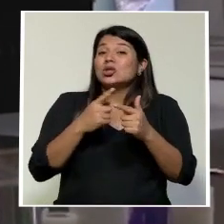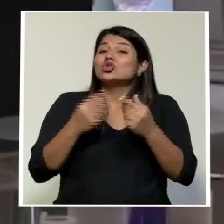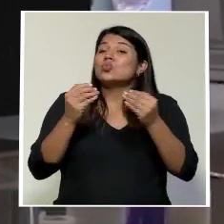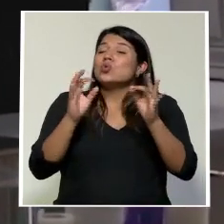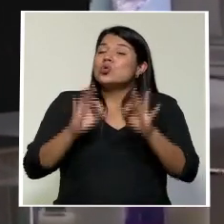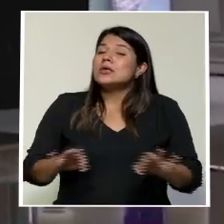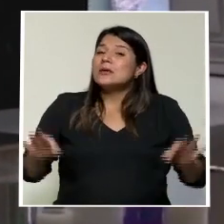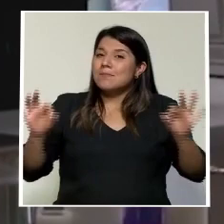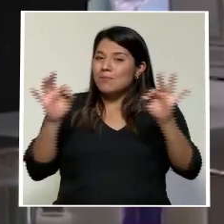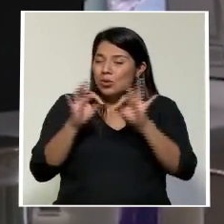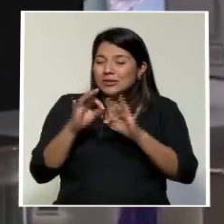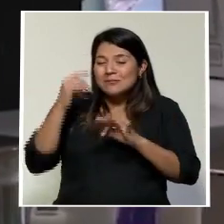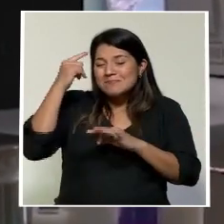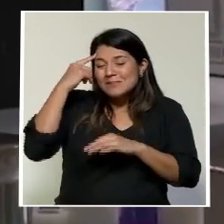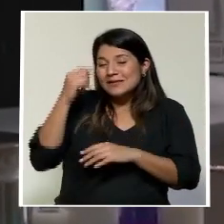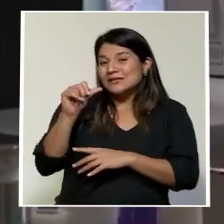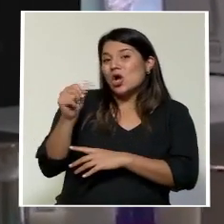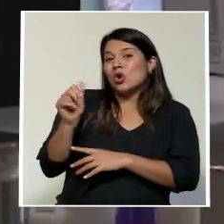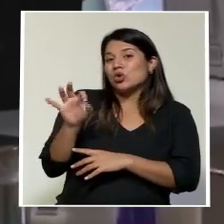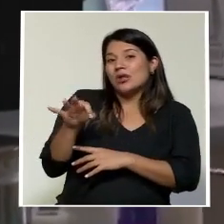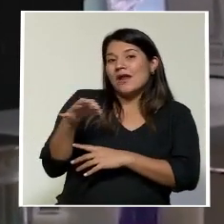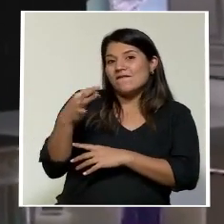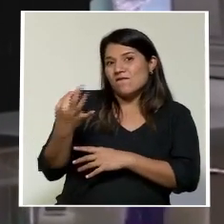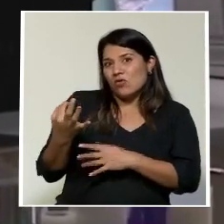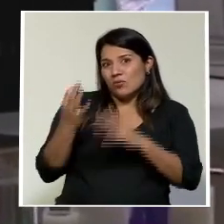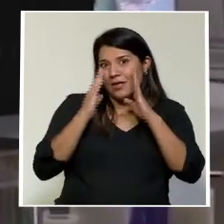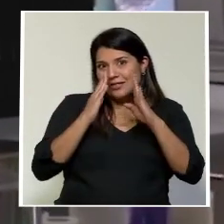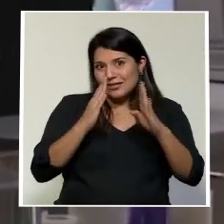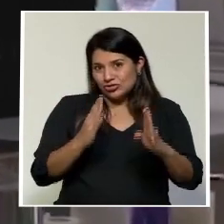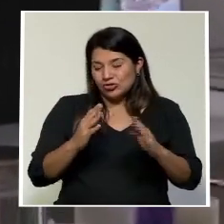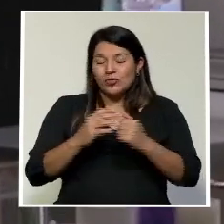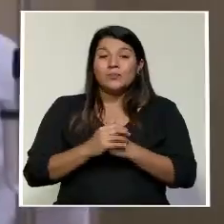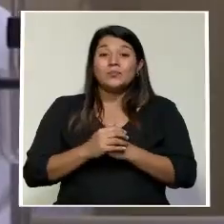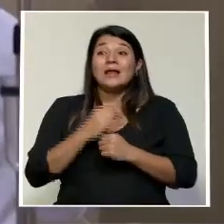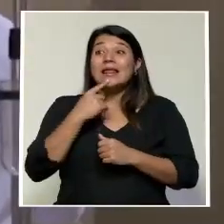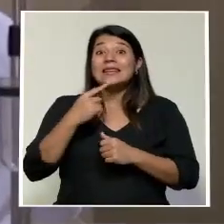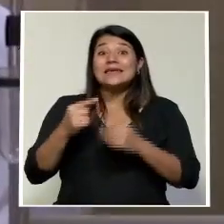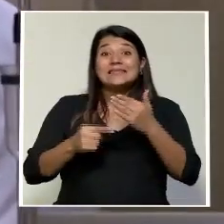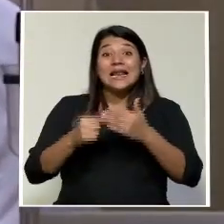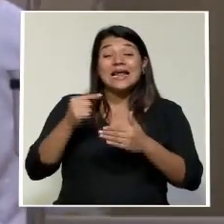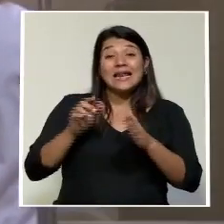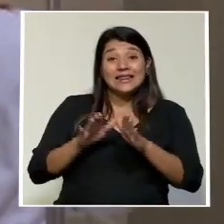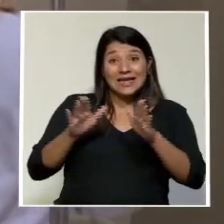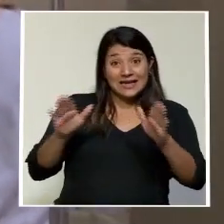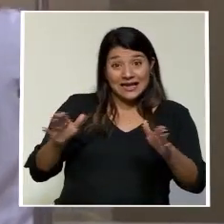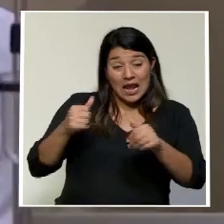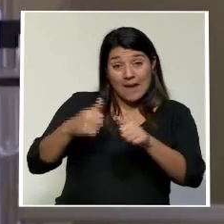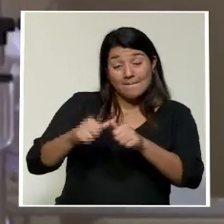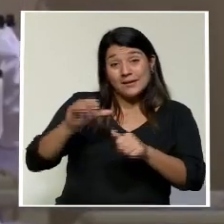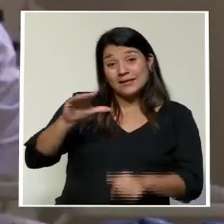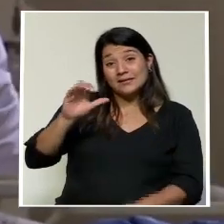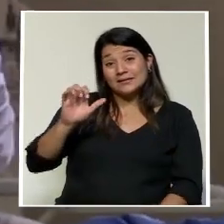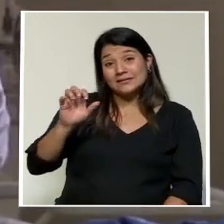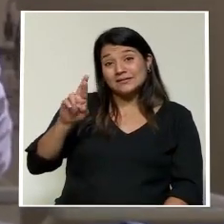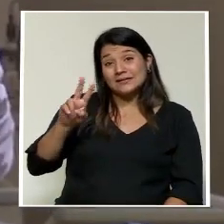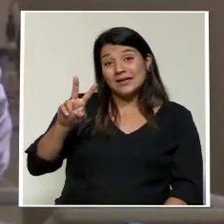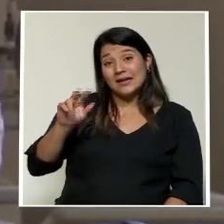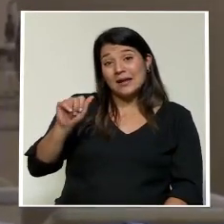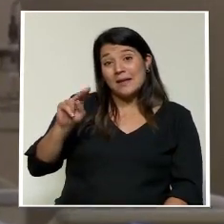considere otros aspectos dentro de los protocolos establecidos. Cervantes, al cierre del oficio, enfatiza la condición epidemiológica